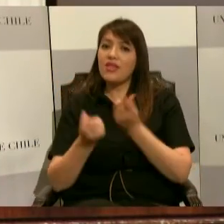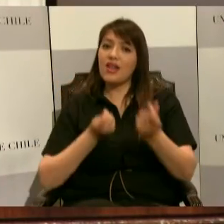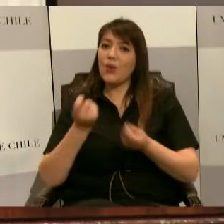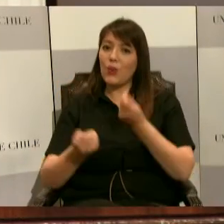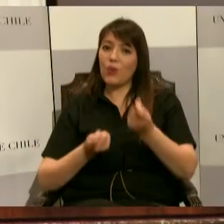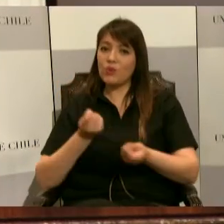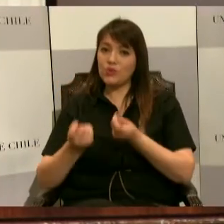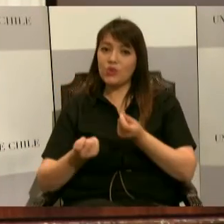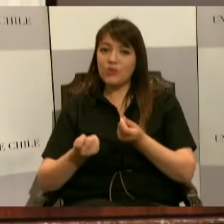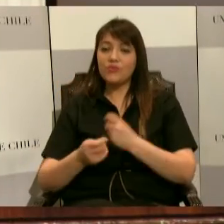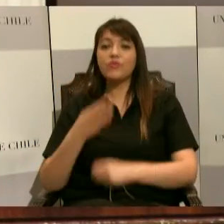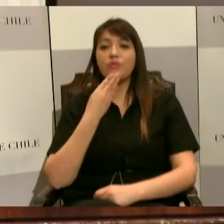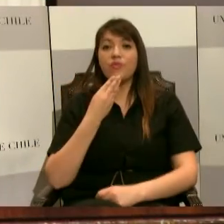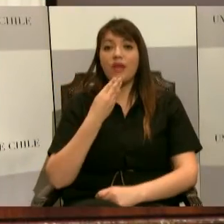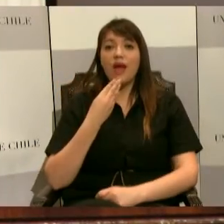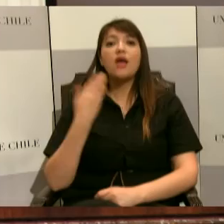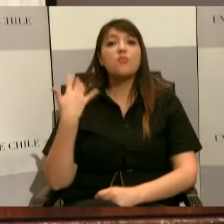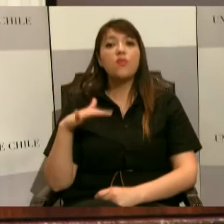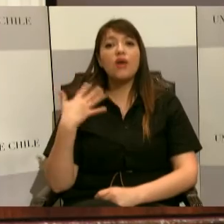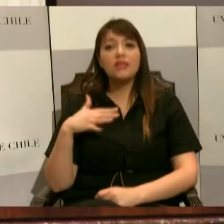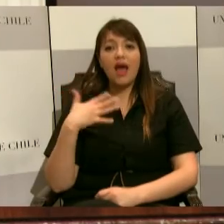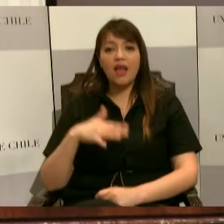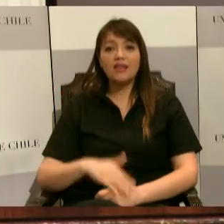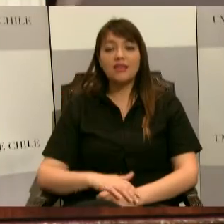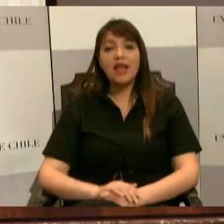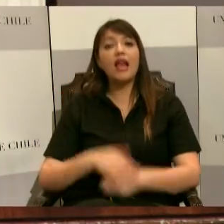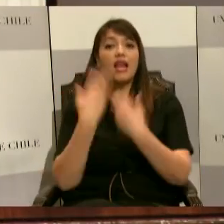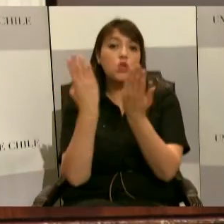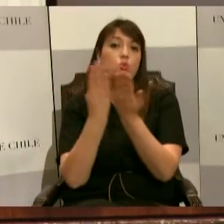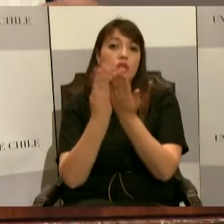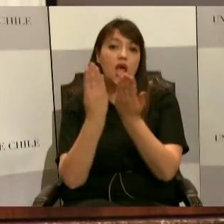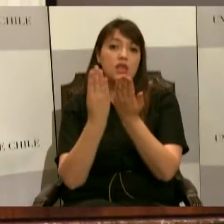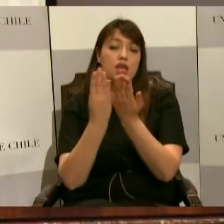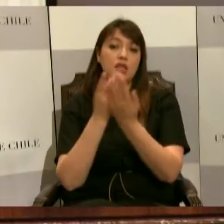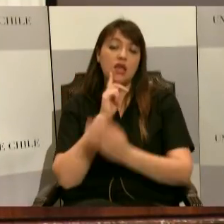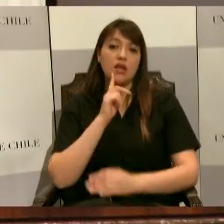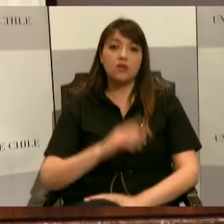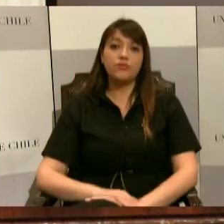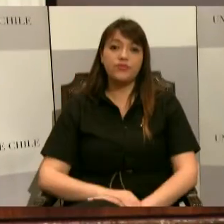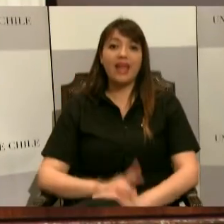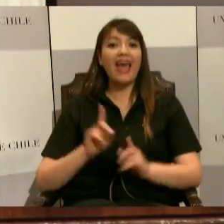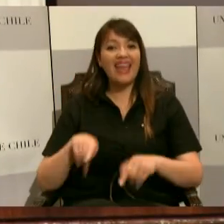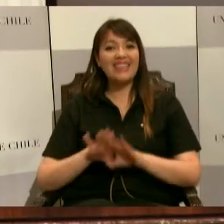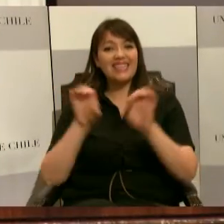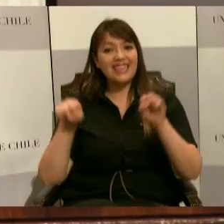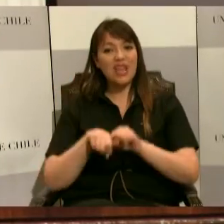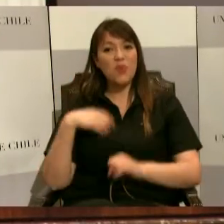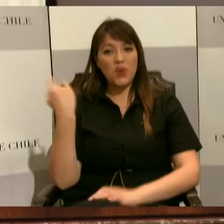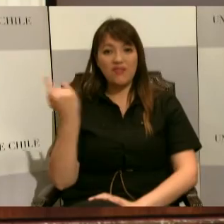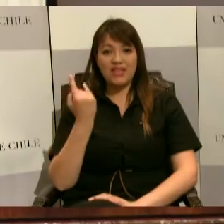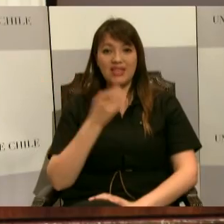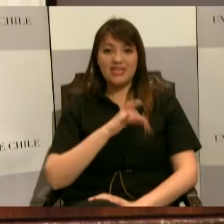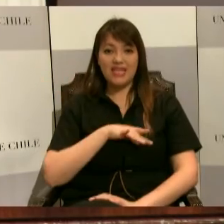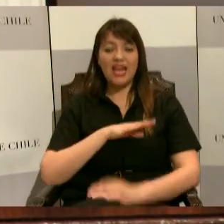el retailer, el título profesional el commodity y el estudiante el cliente. Y en este sistema universitario de